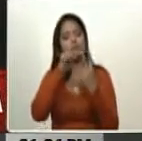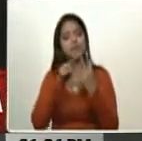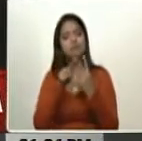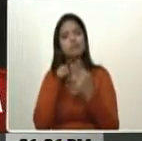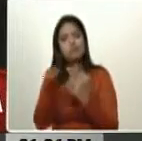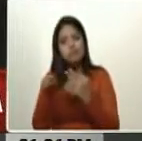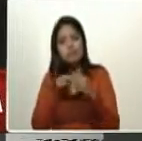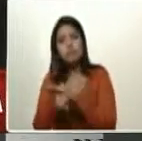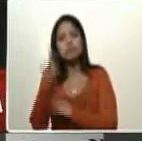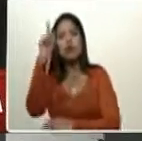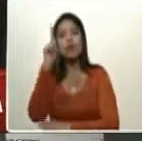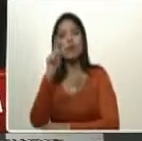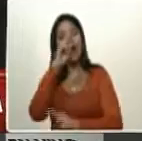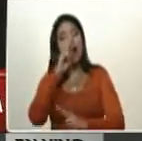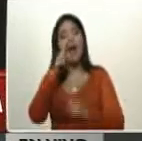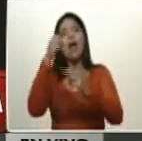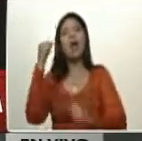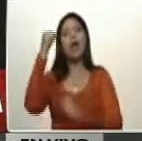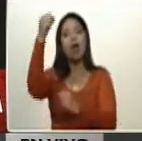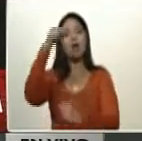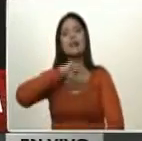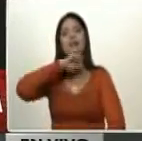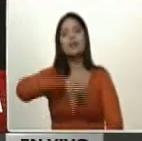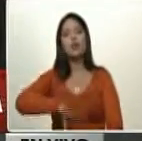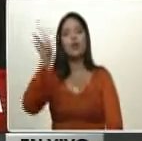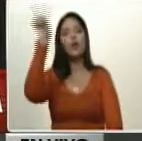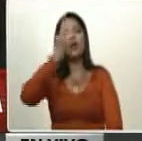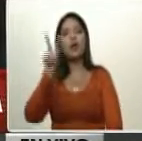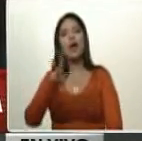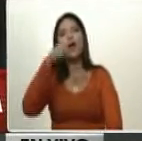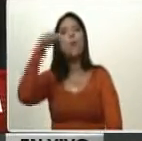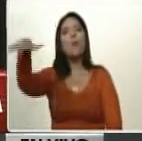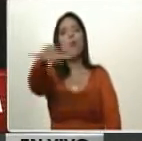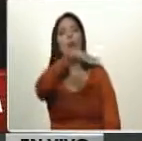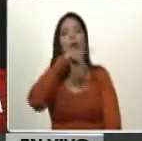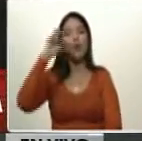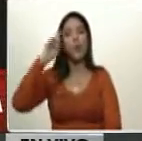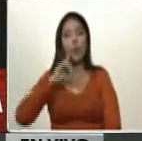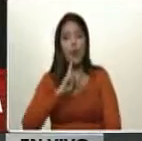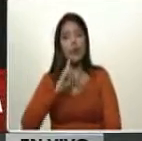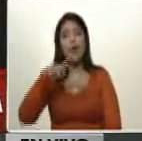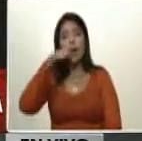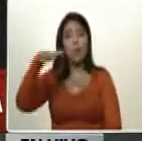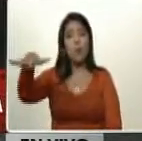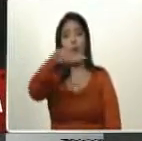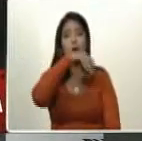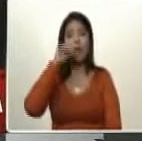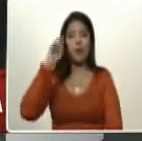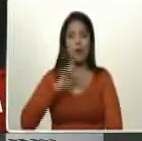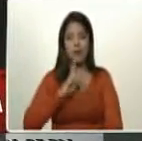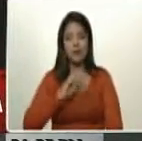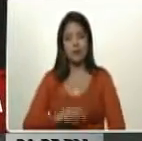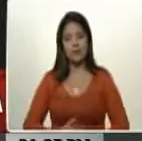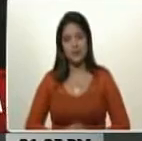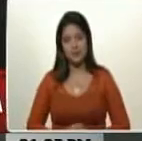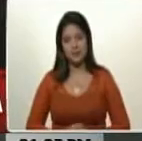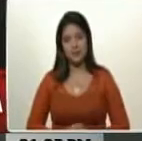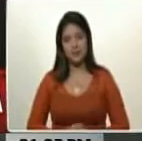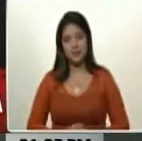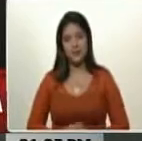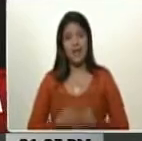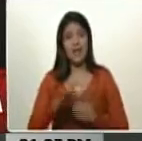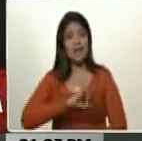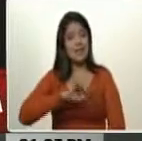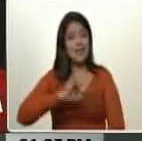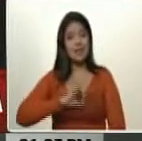al gran héroe de la historia venezolana, que es el pueblo de Bolívar, que es el pueblo bolivariano. La